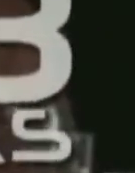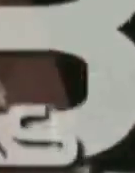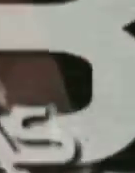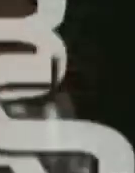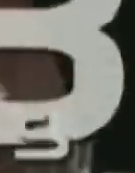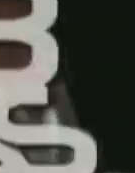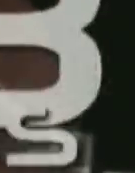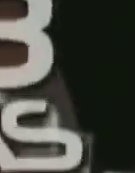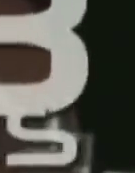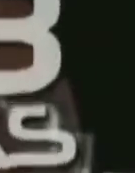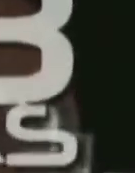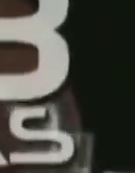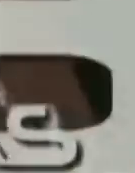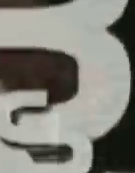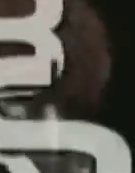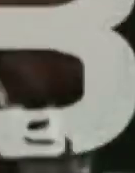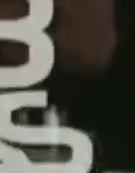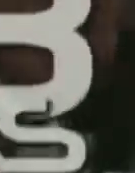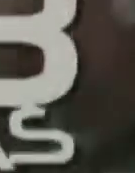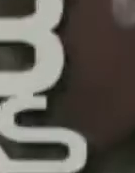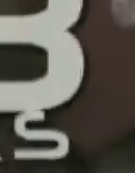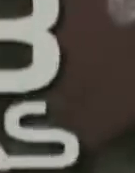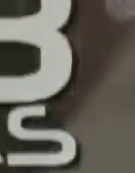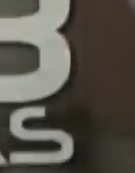Hora de aló presidente por